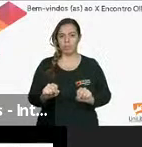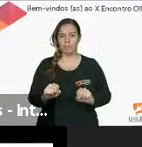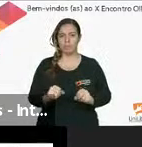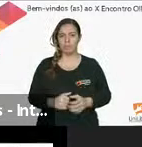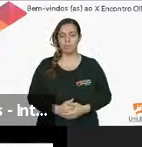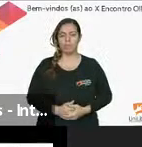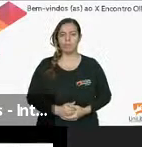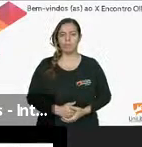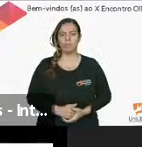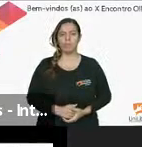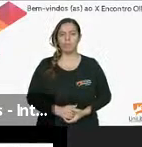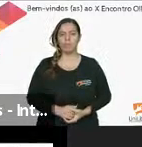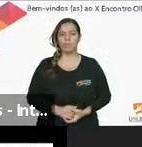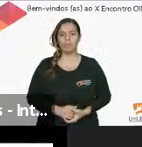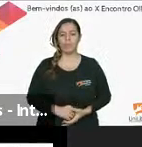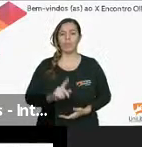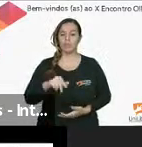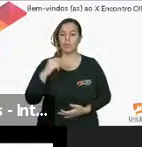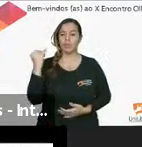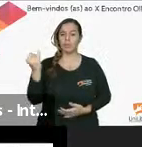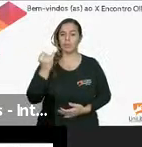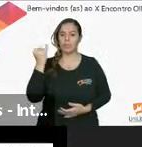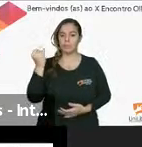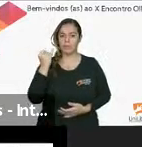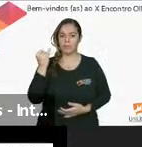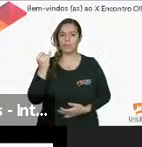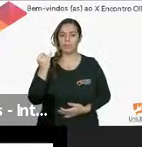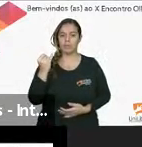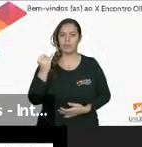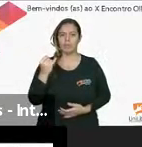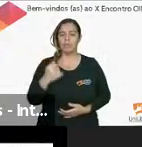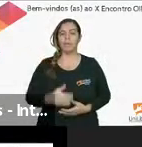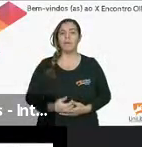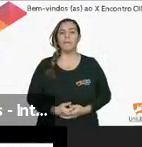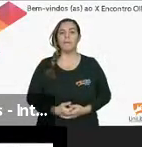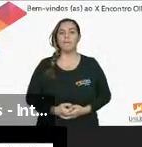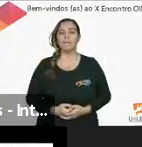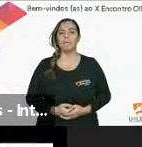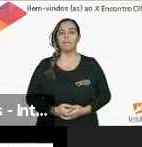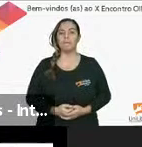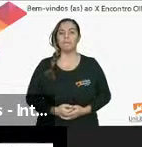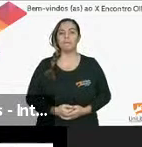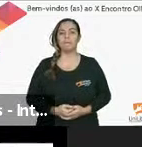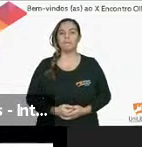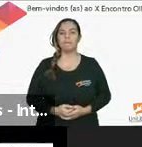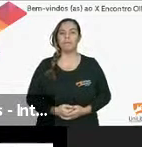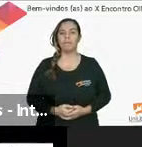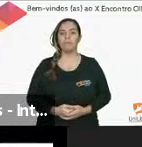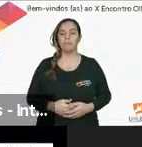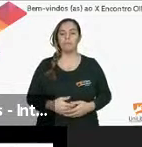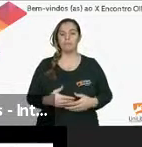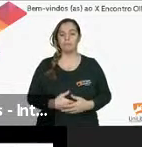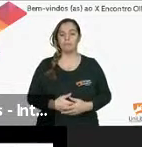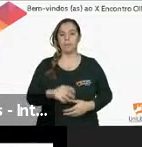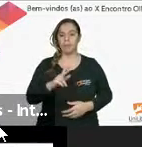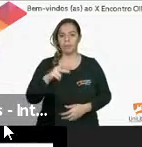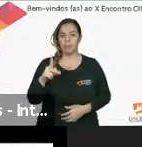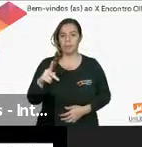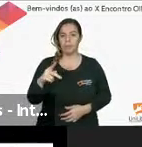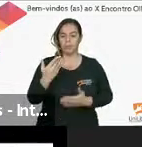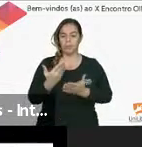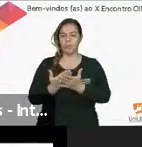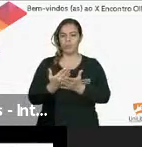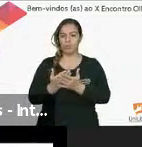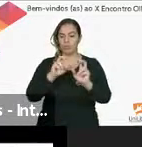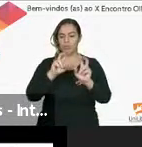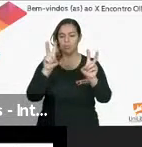grandes que son importantes. Las dos se desprenden de los estudios tempranos del profesor Maturana sobre la